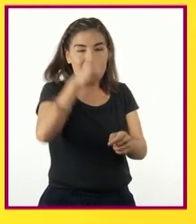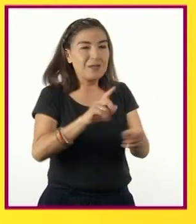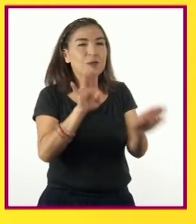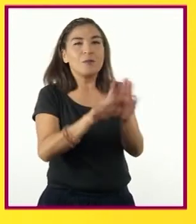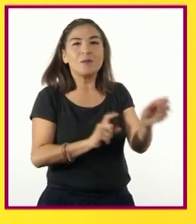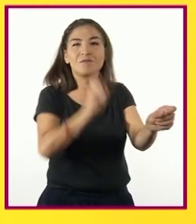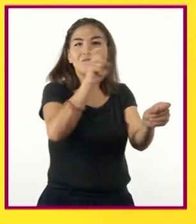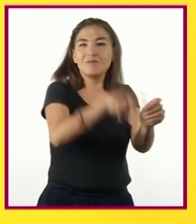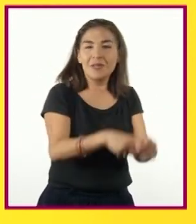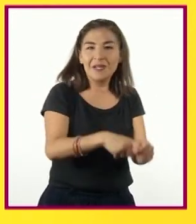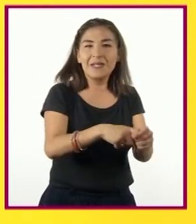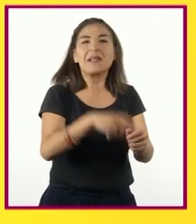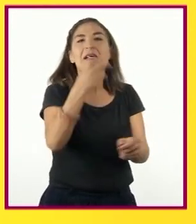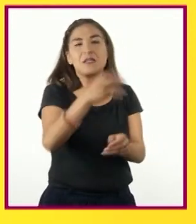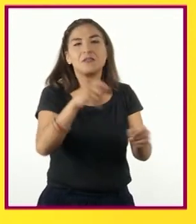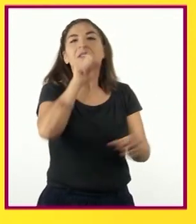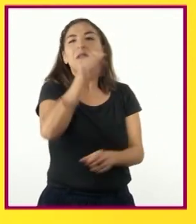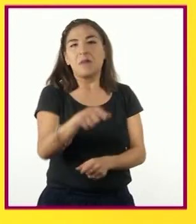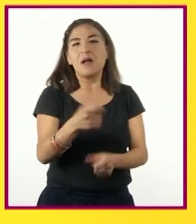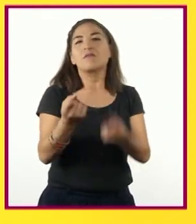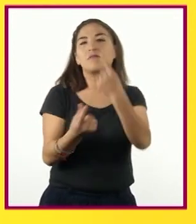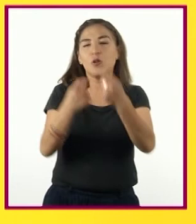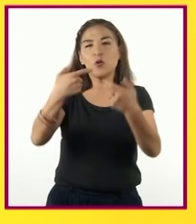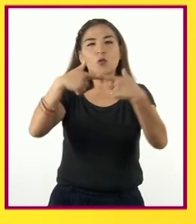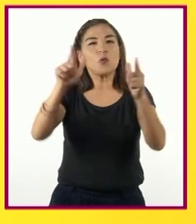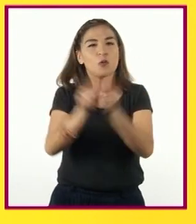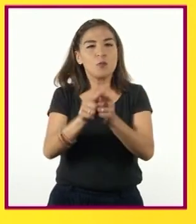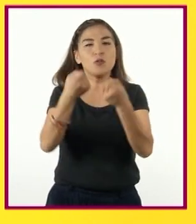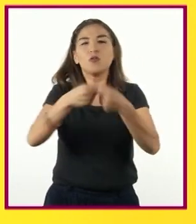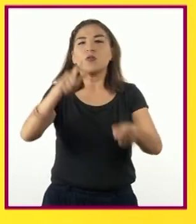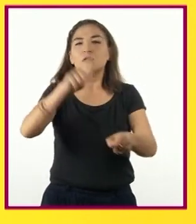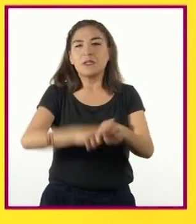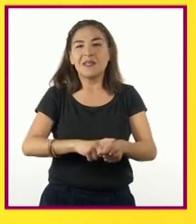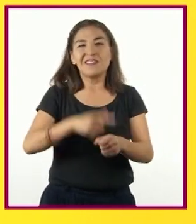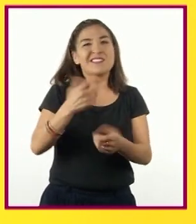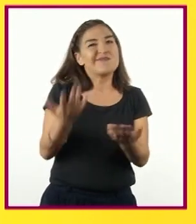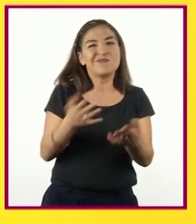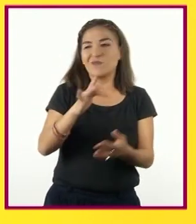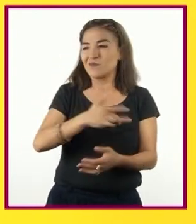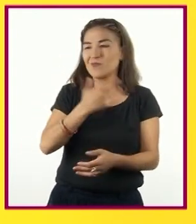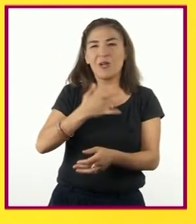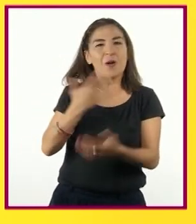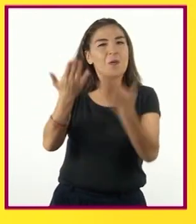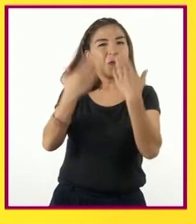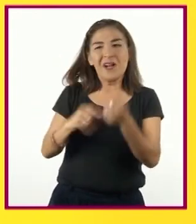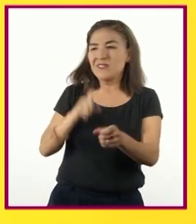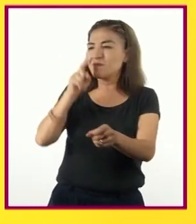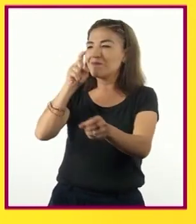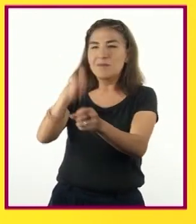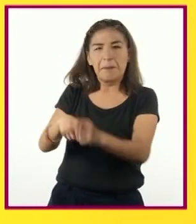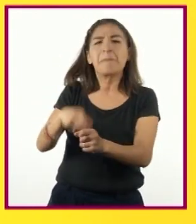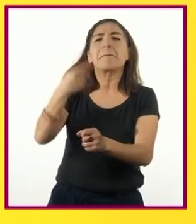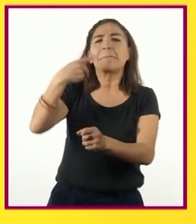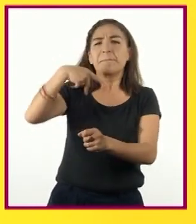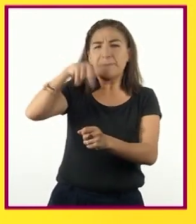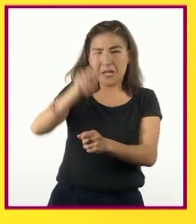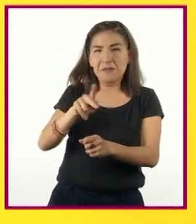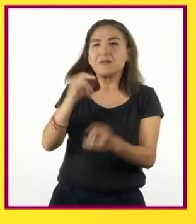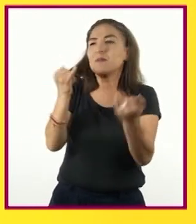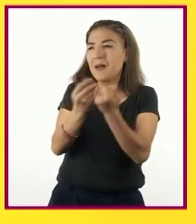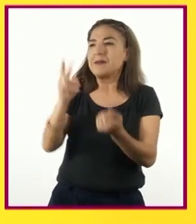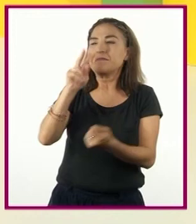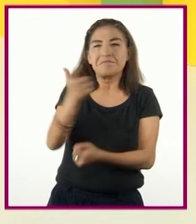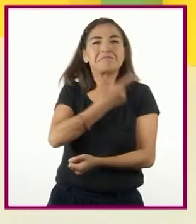nuestra identidad, también hay grupos sociales a los cuales no pertenecemos, pero que también generan cierta influencia.